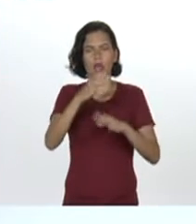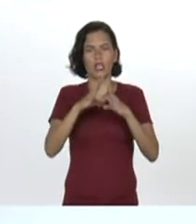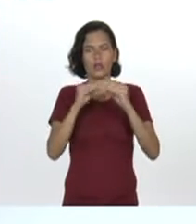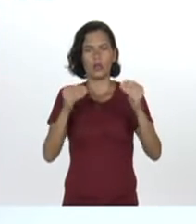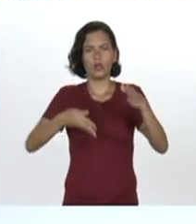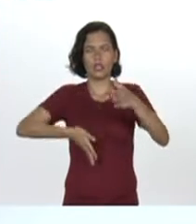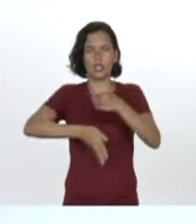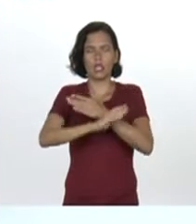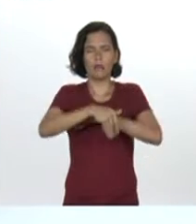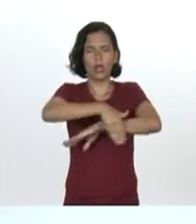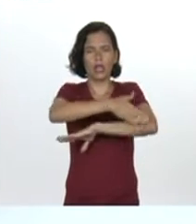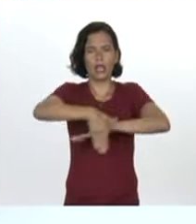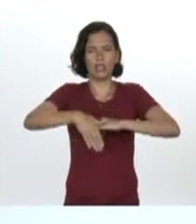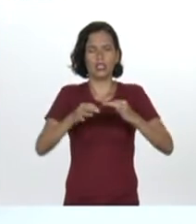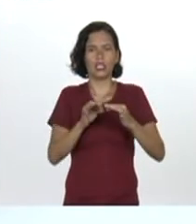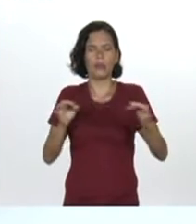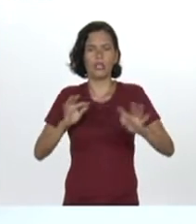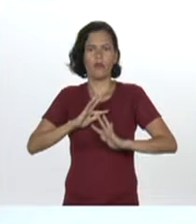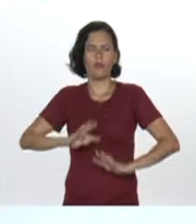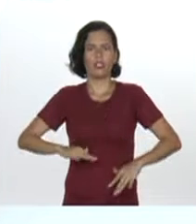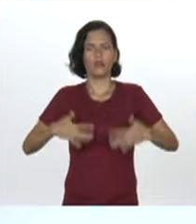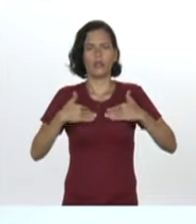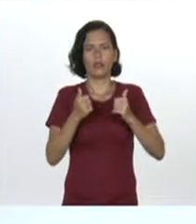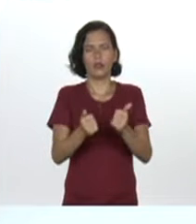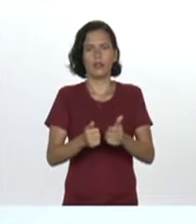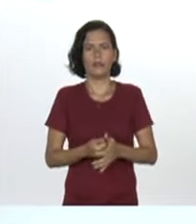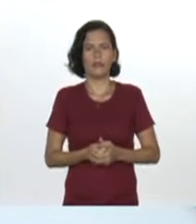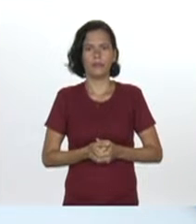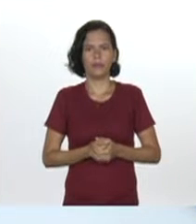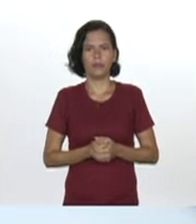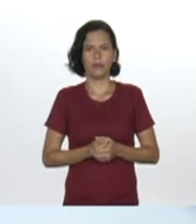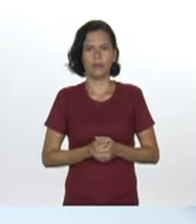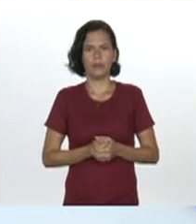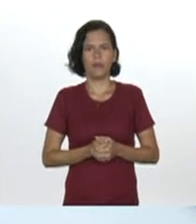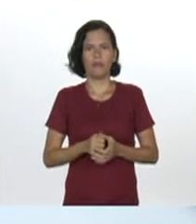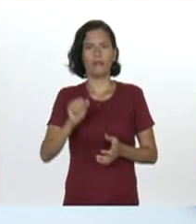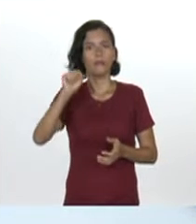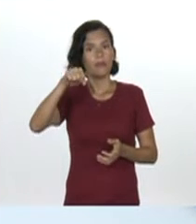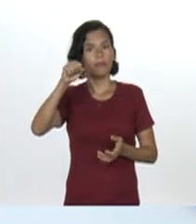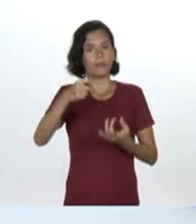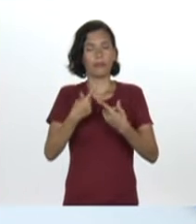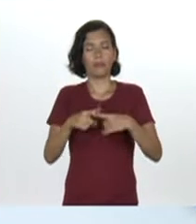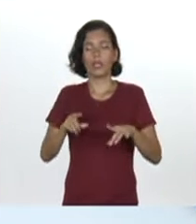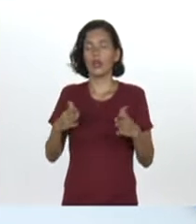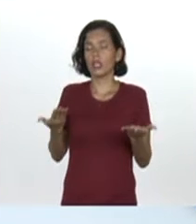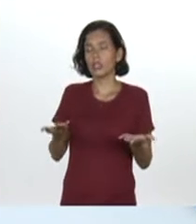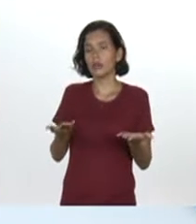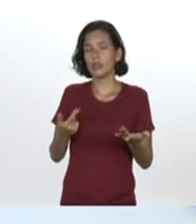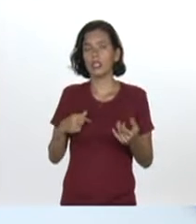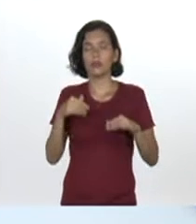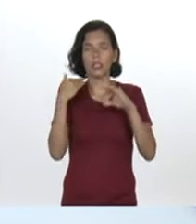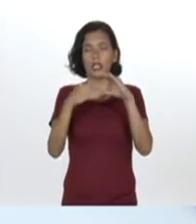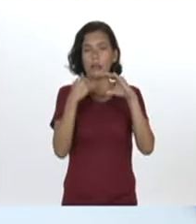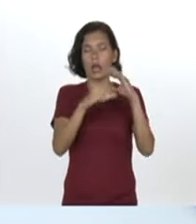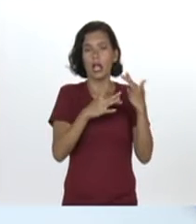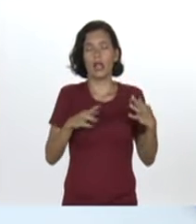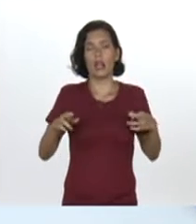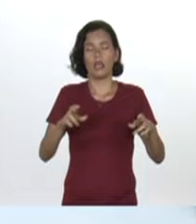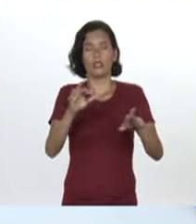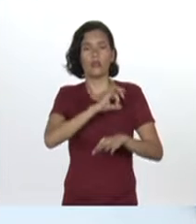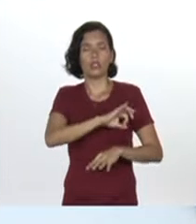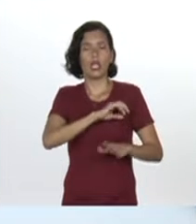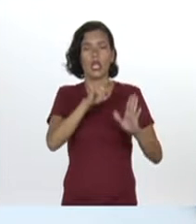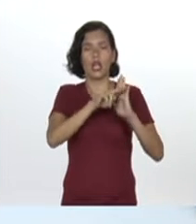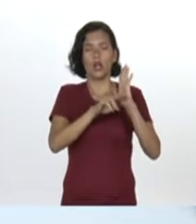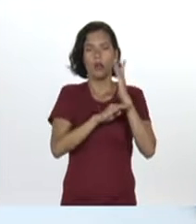si salimos a la calle, mantener un distanciamiento físico saludable. Así es, César, pero ¿qué tal te parece si posteamos en las redes sociales